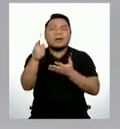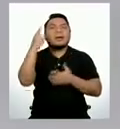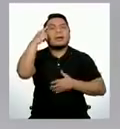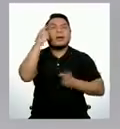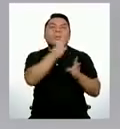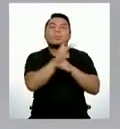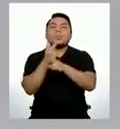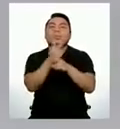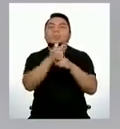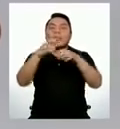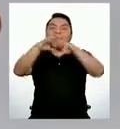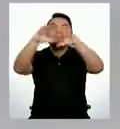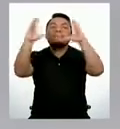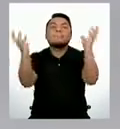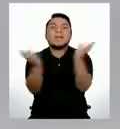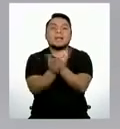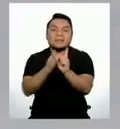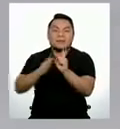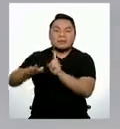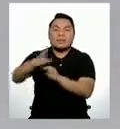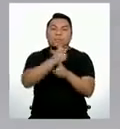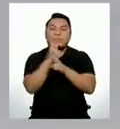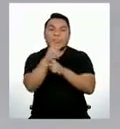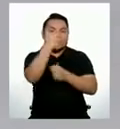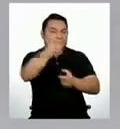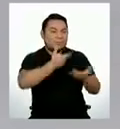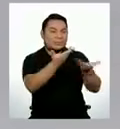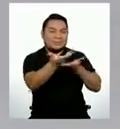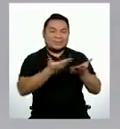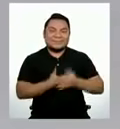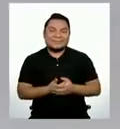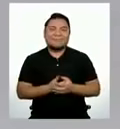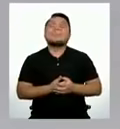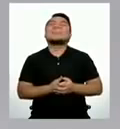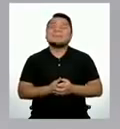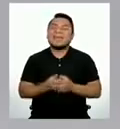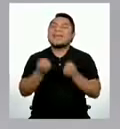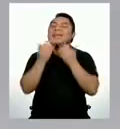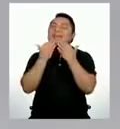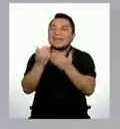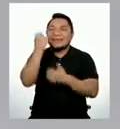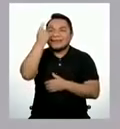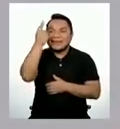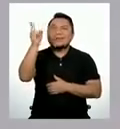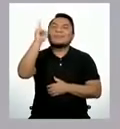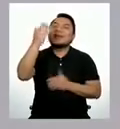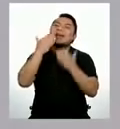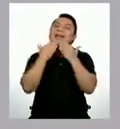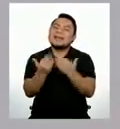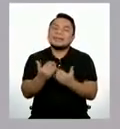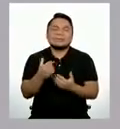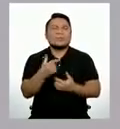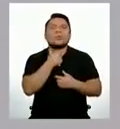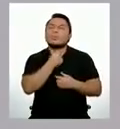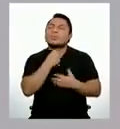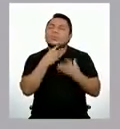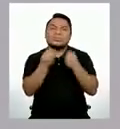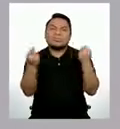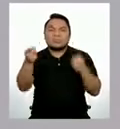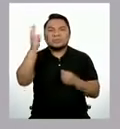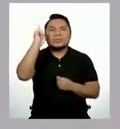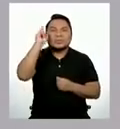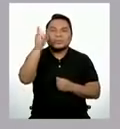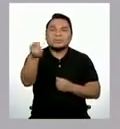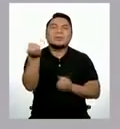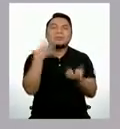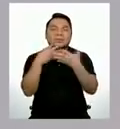cuidar el planeta y cuidarnos entre nosotros. Gracias por ayudarnos a entender, profesora. Nos ha gustado muchísimo el mito que